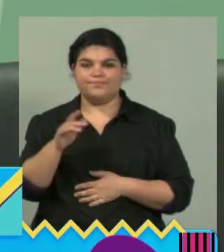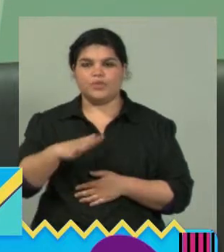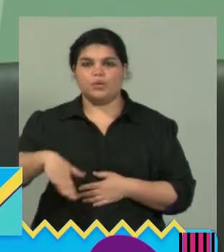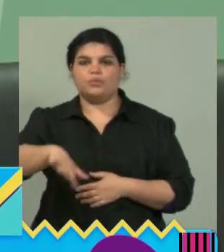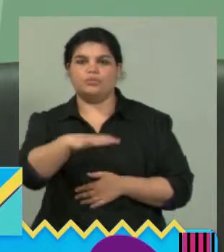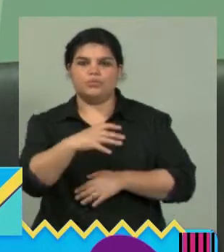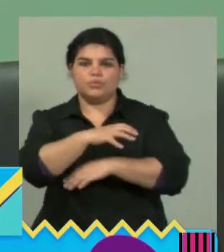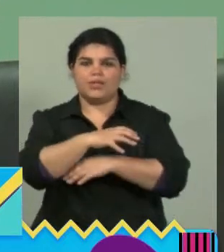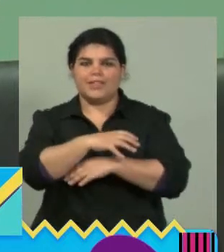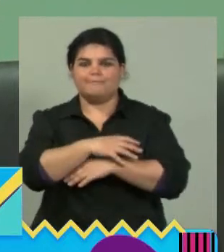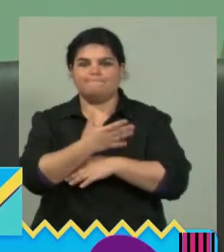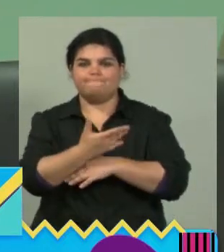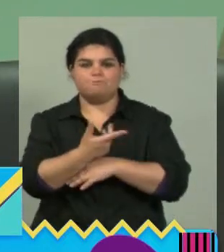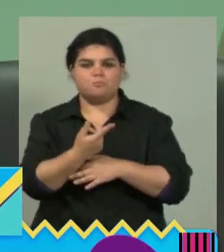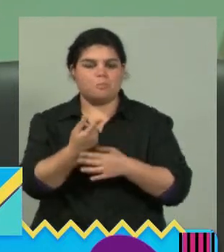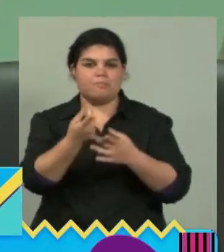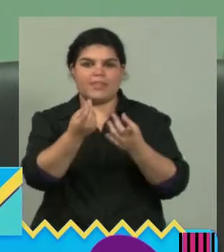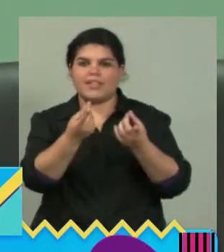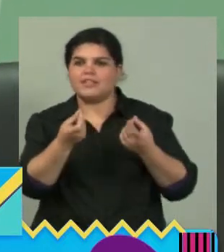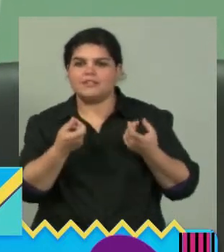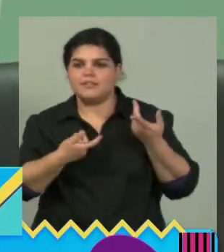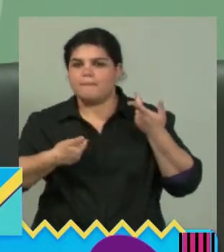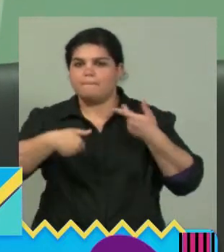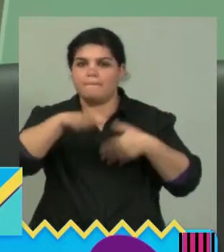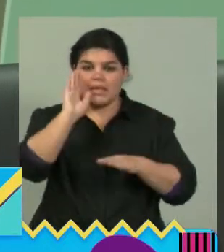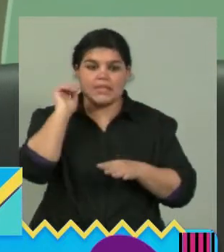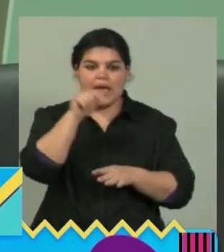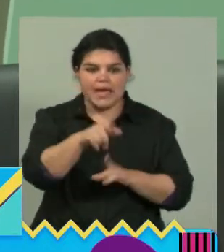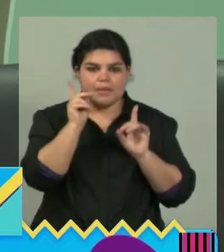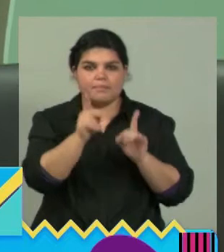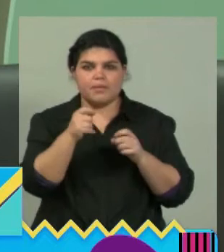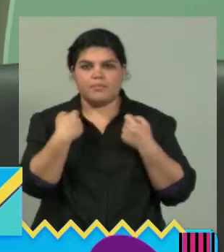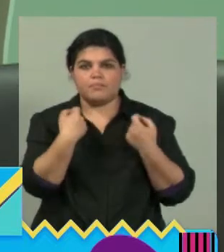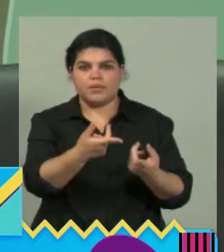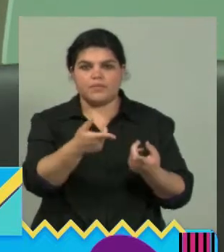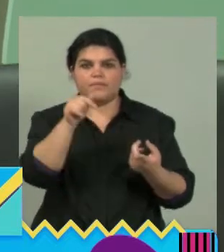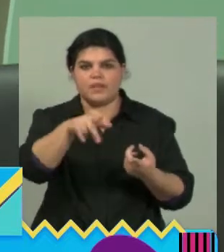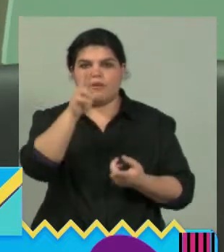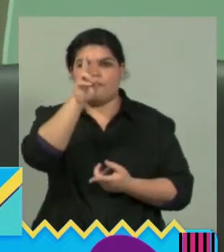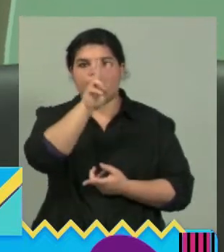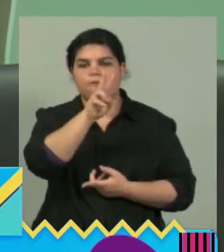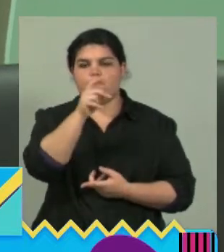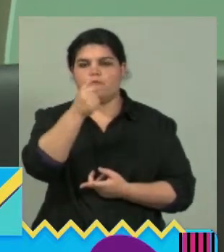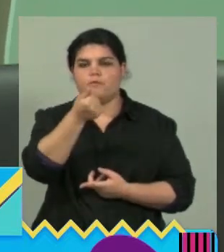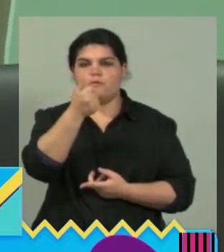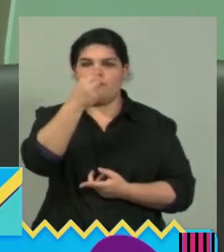vulnerables en cuanto a la sismicidad. Hay un antecedente de ahí en el Valle del Cura del